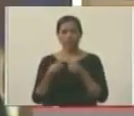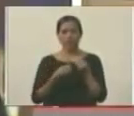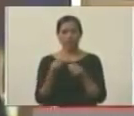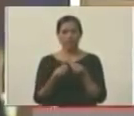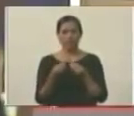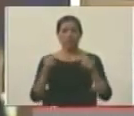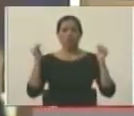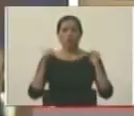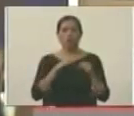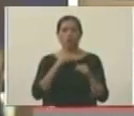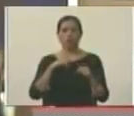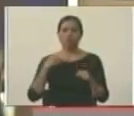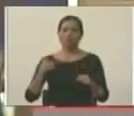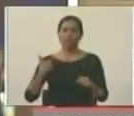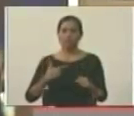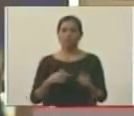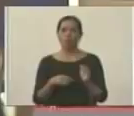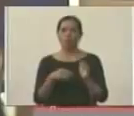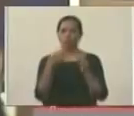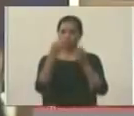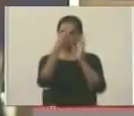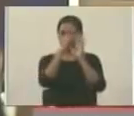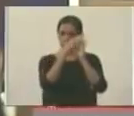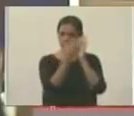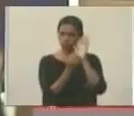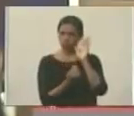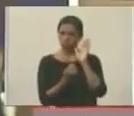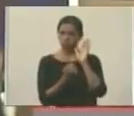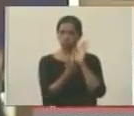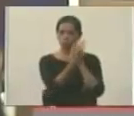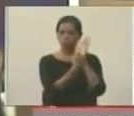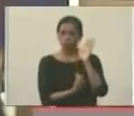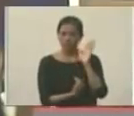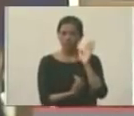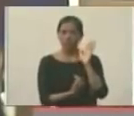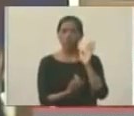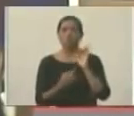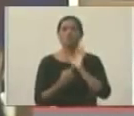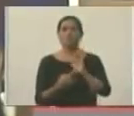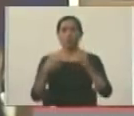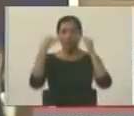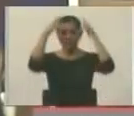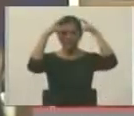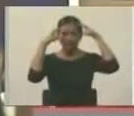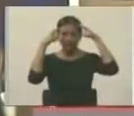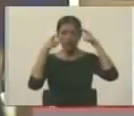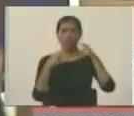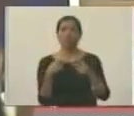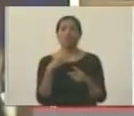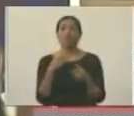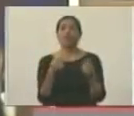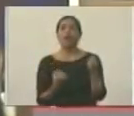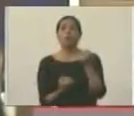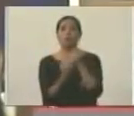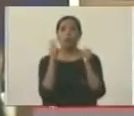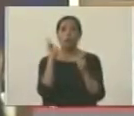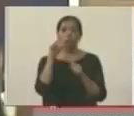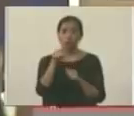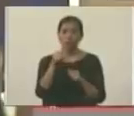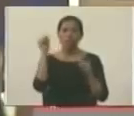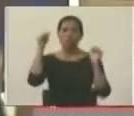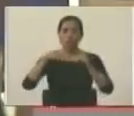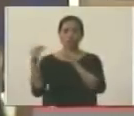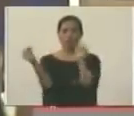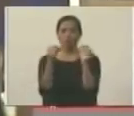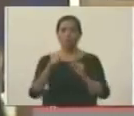Hoy nosotros tenemos un documento presentado por el comandante Chávez en primera instancia, refrendado por usted y hoy discutido por más